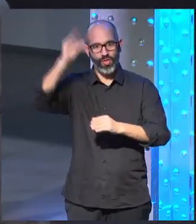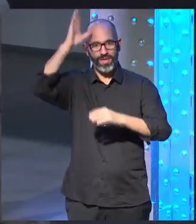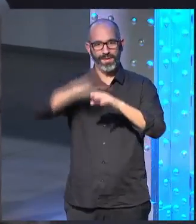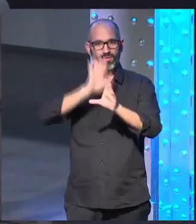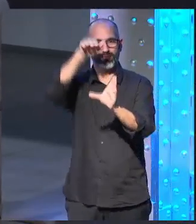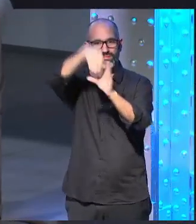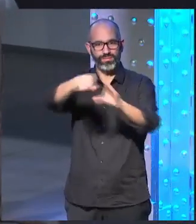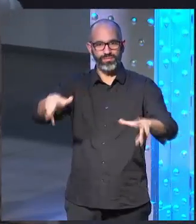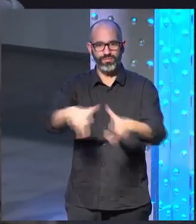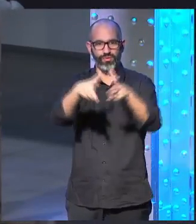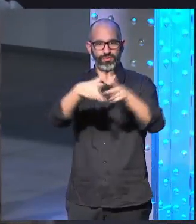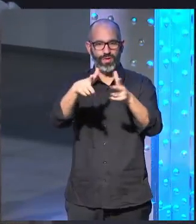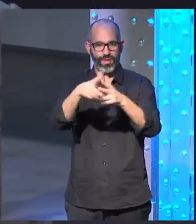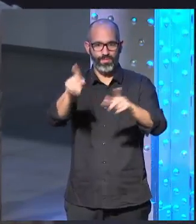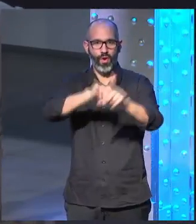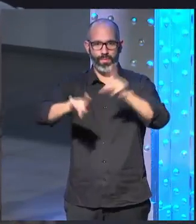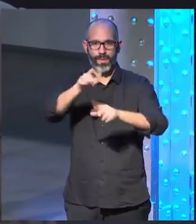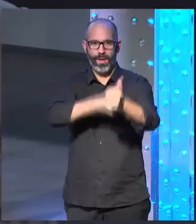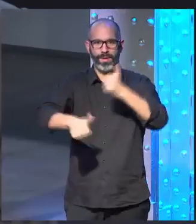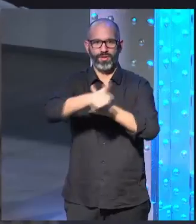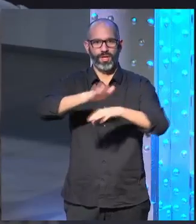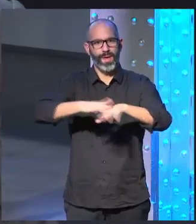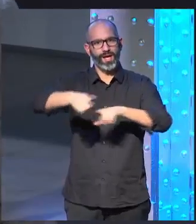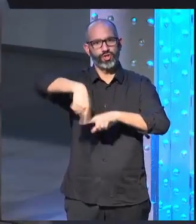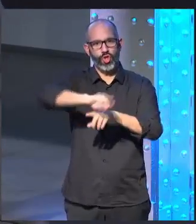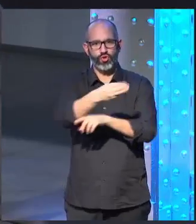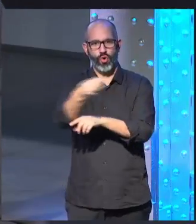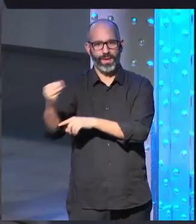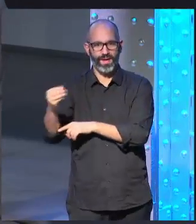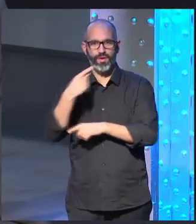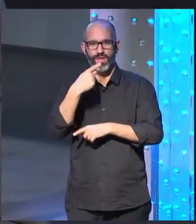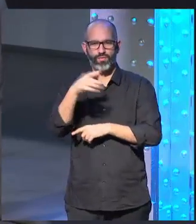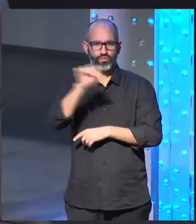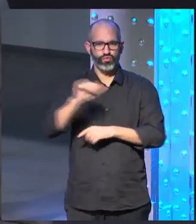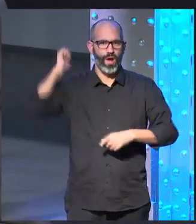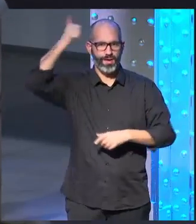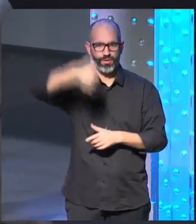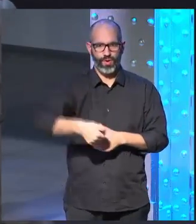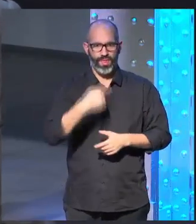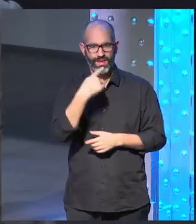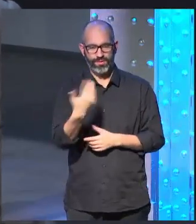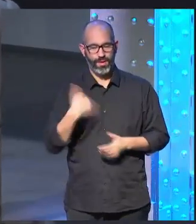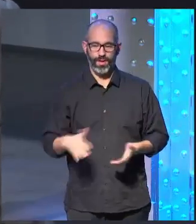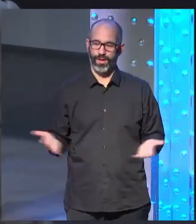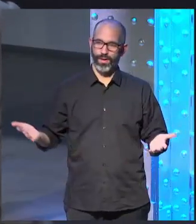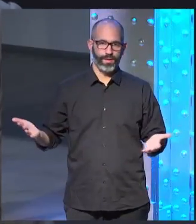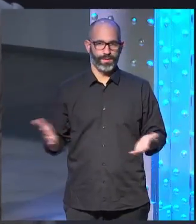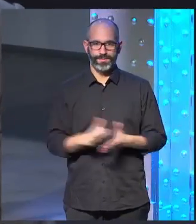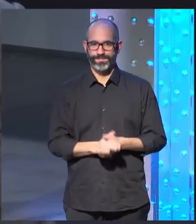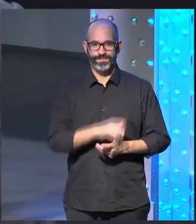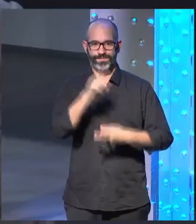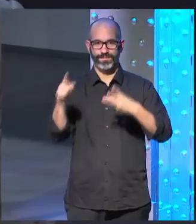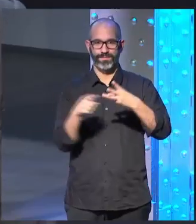conocimientos. Problema prioritario para todos, para los juveniles. Lo llevo diciendo desde hace años. ¡Ugh!